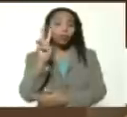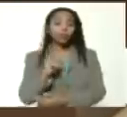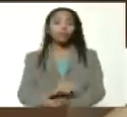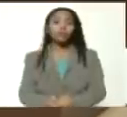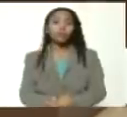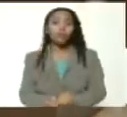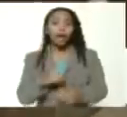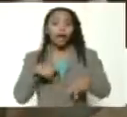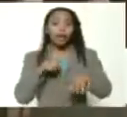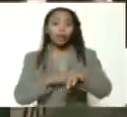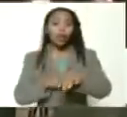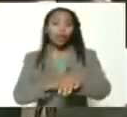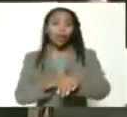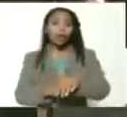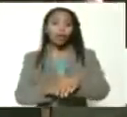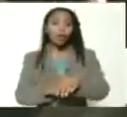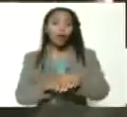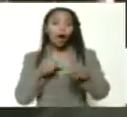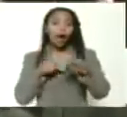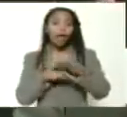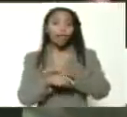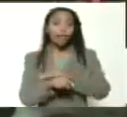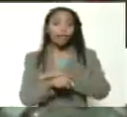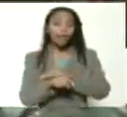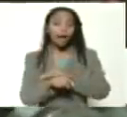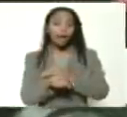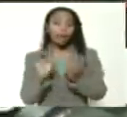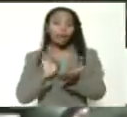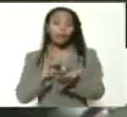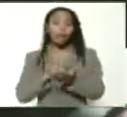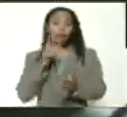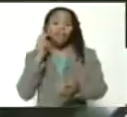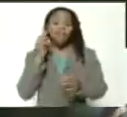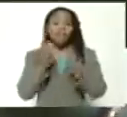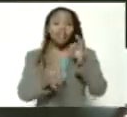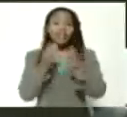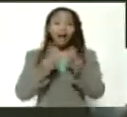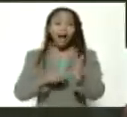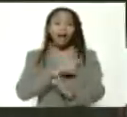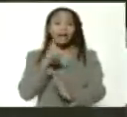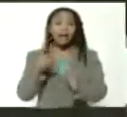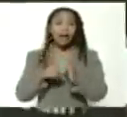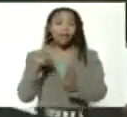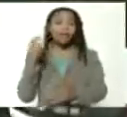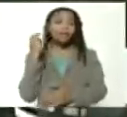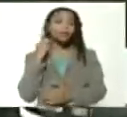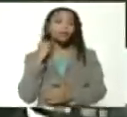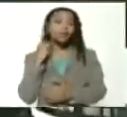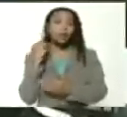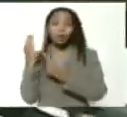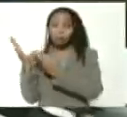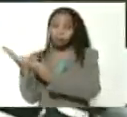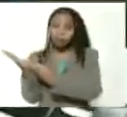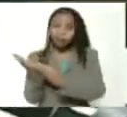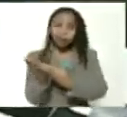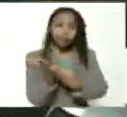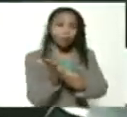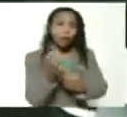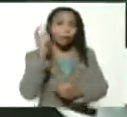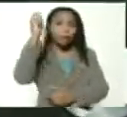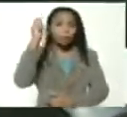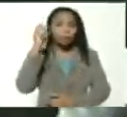En este momento entra a la plenaria el fiscal general de la República y por supuesto es recibido por los